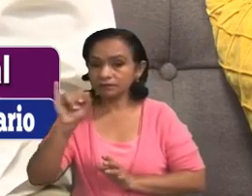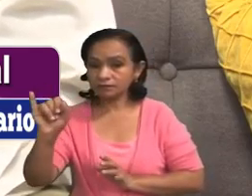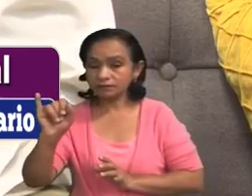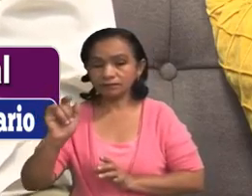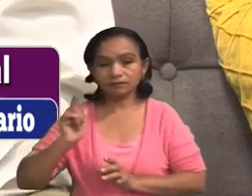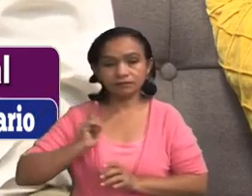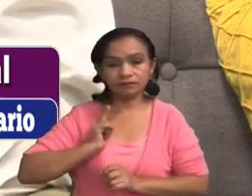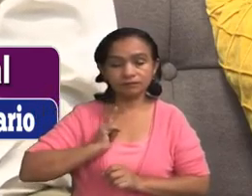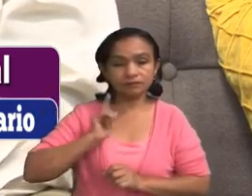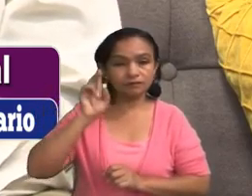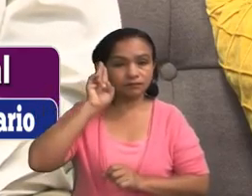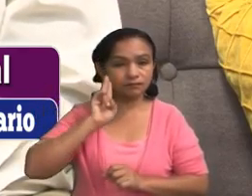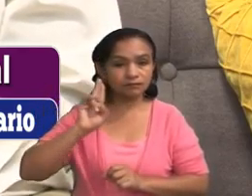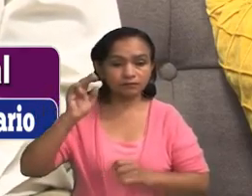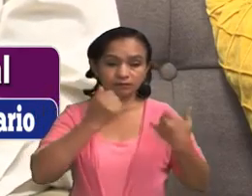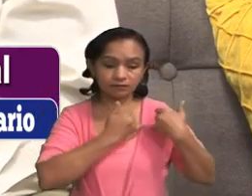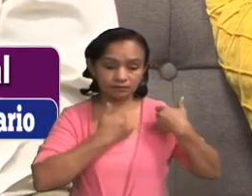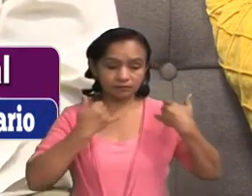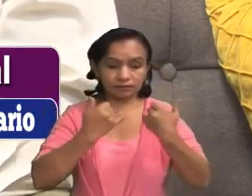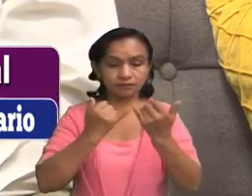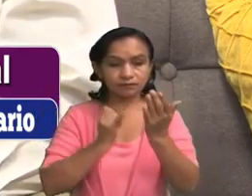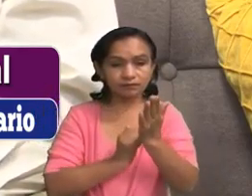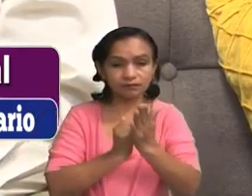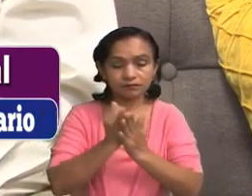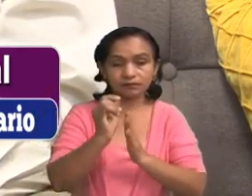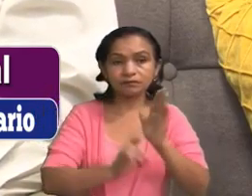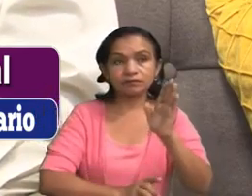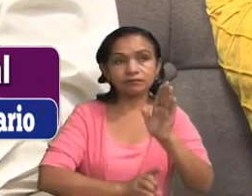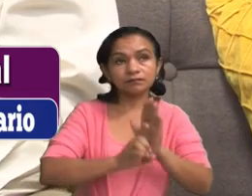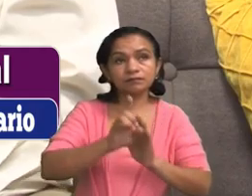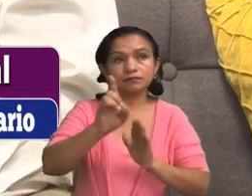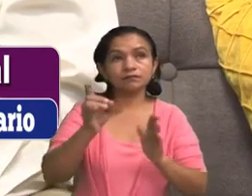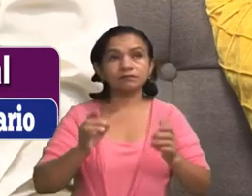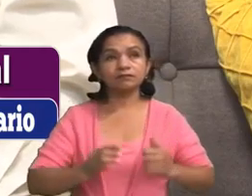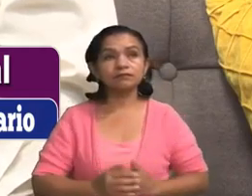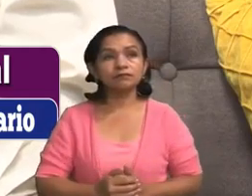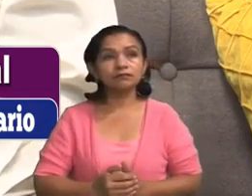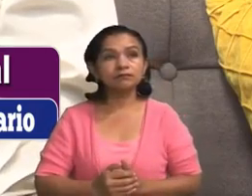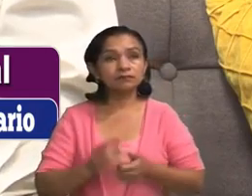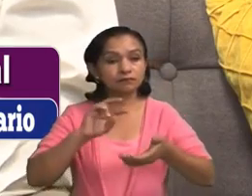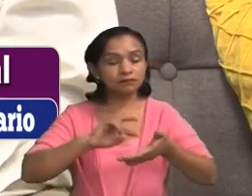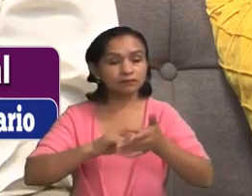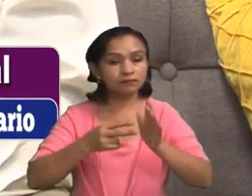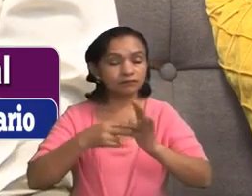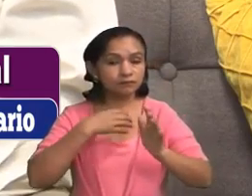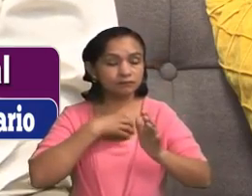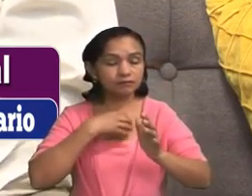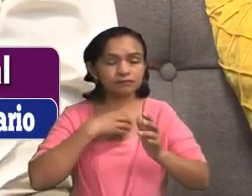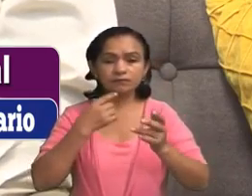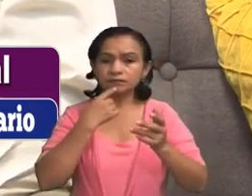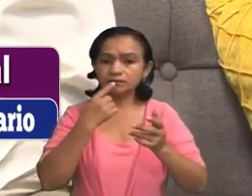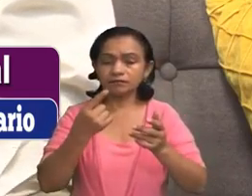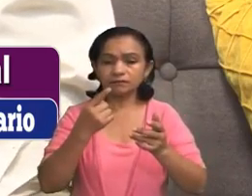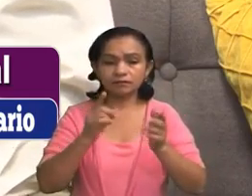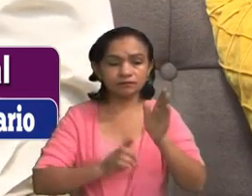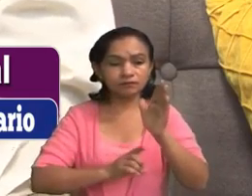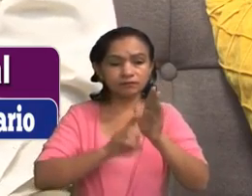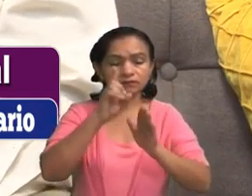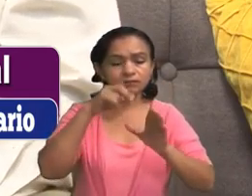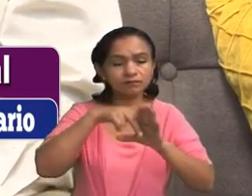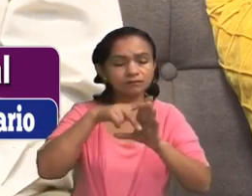tiene su Instituto de Capacitación e Investigación en Desarrollo Rural. Y el concepto que nosotros tenemos allá es que el desarrollo rural